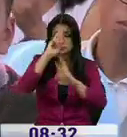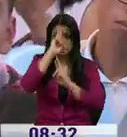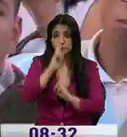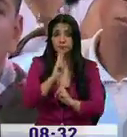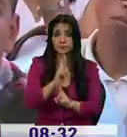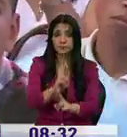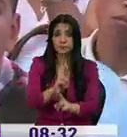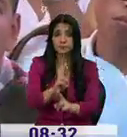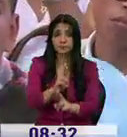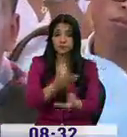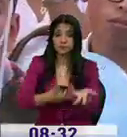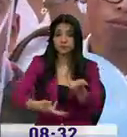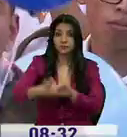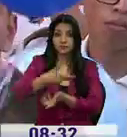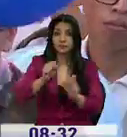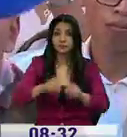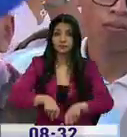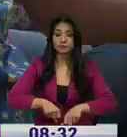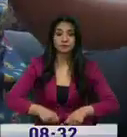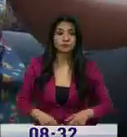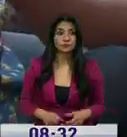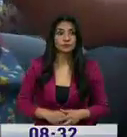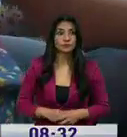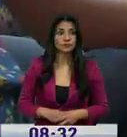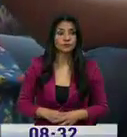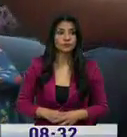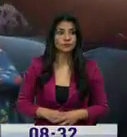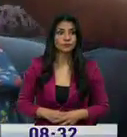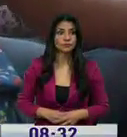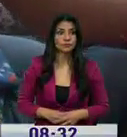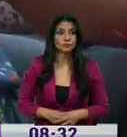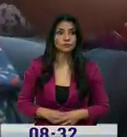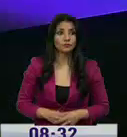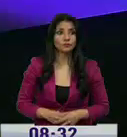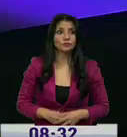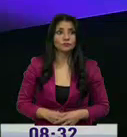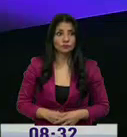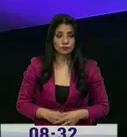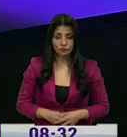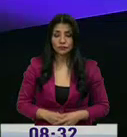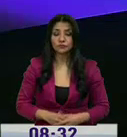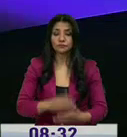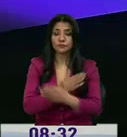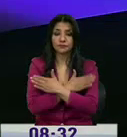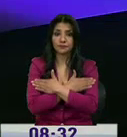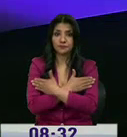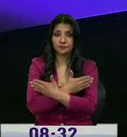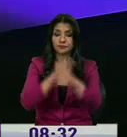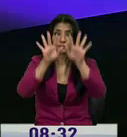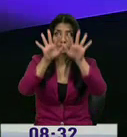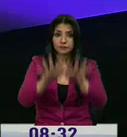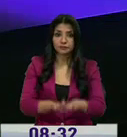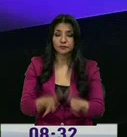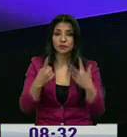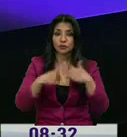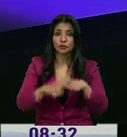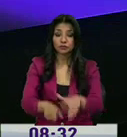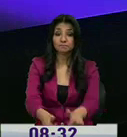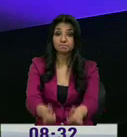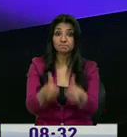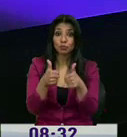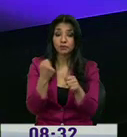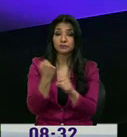respeto y la sana convivencia, informó Sofía Vintimilla. Felicidades a la Secretaría de Inclusión, gran,